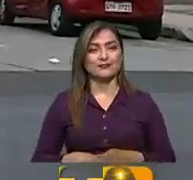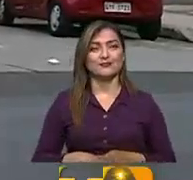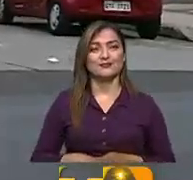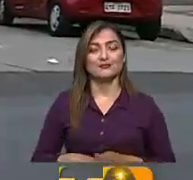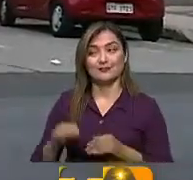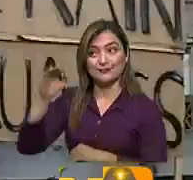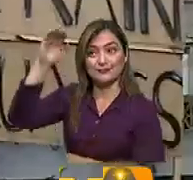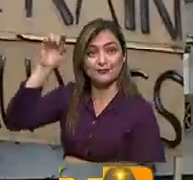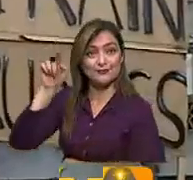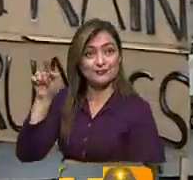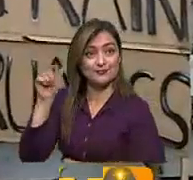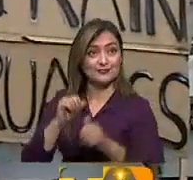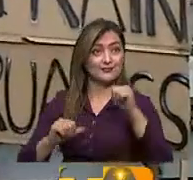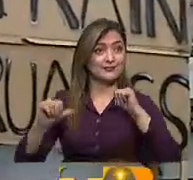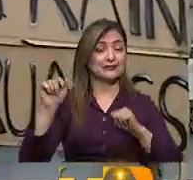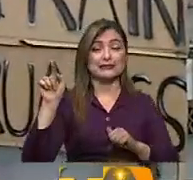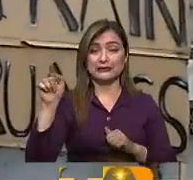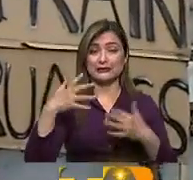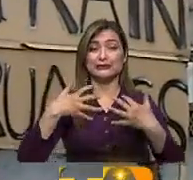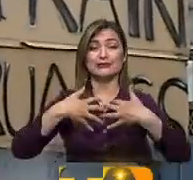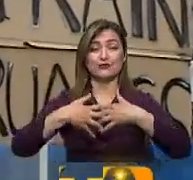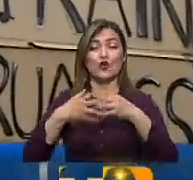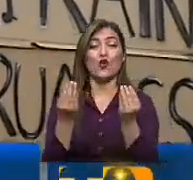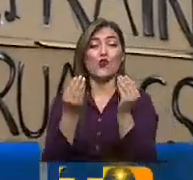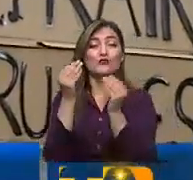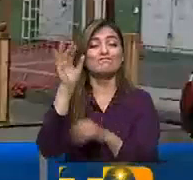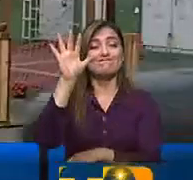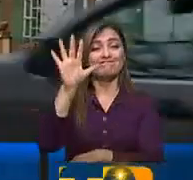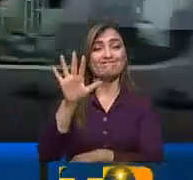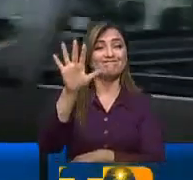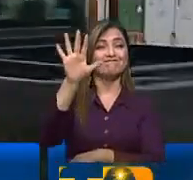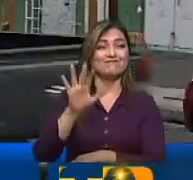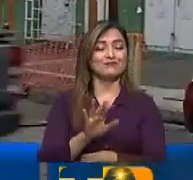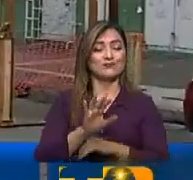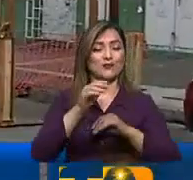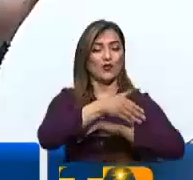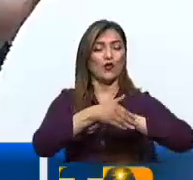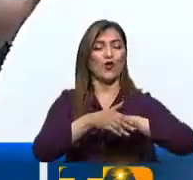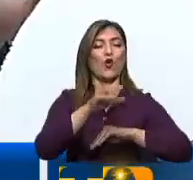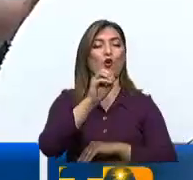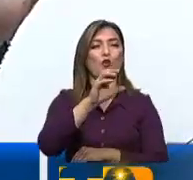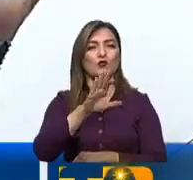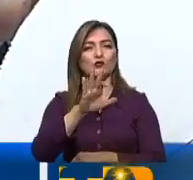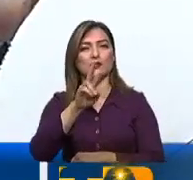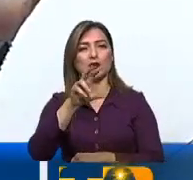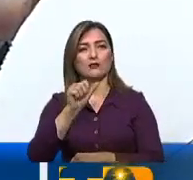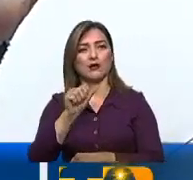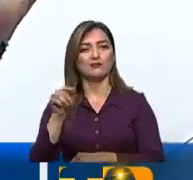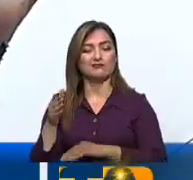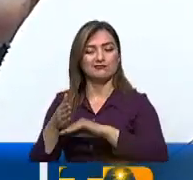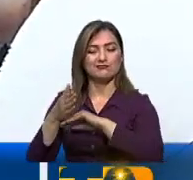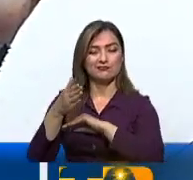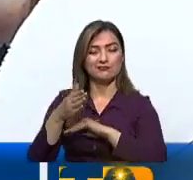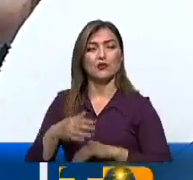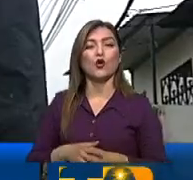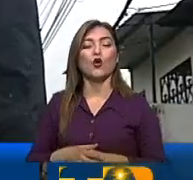El monigote gigante del actor Efraín Ruales fue fabricado por 5 jóvenes en las calles Octava y Gómez Rendón. Aproximadamente 12 meses